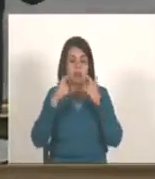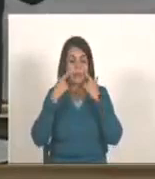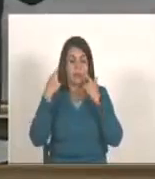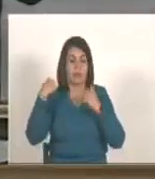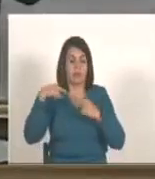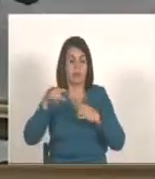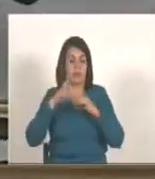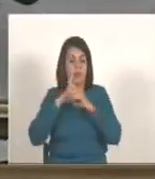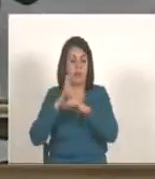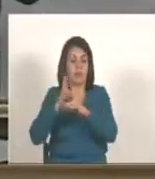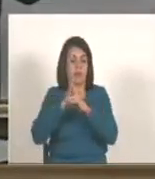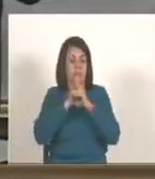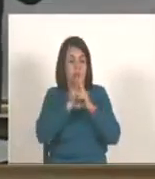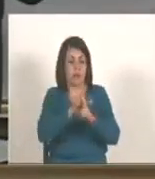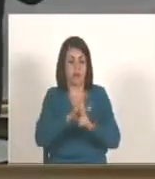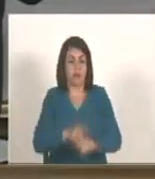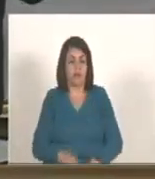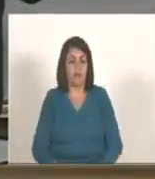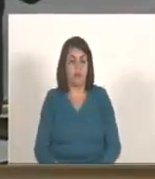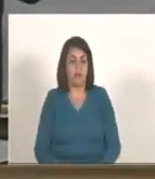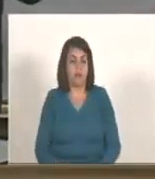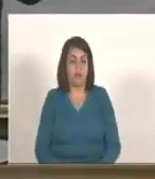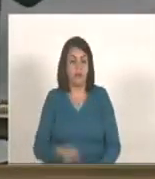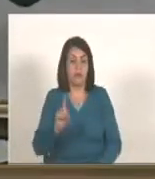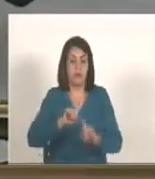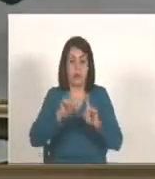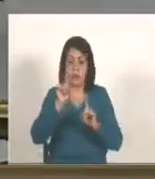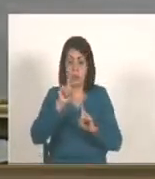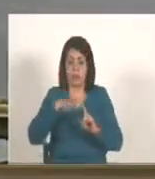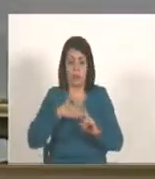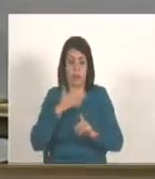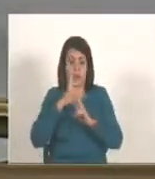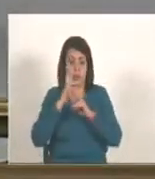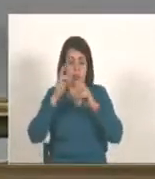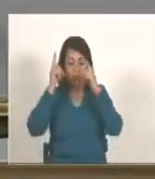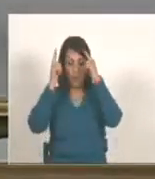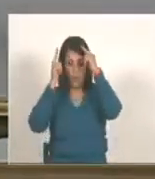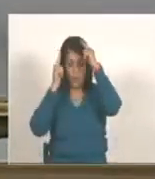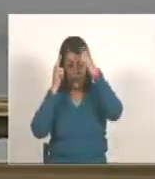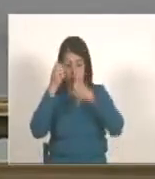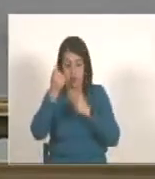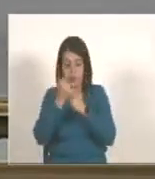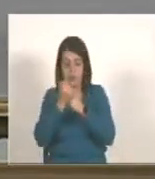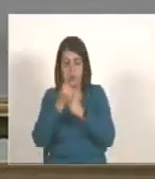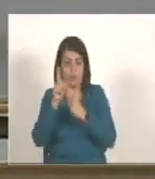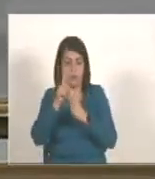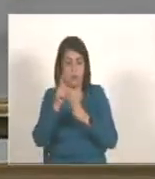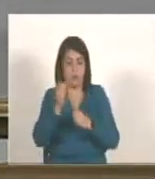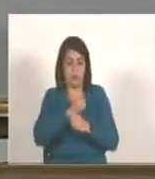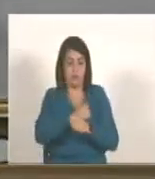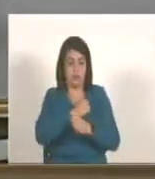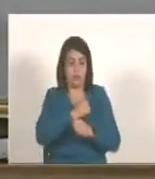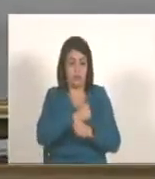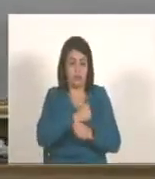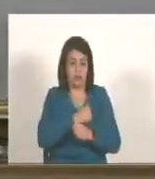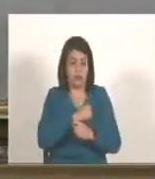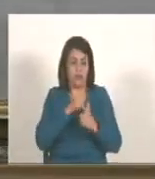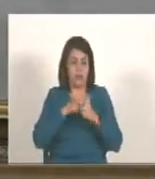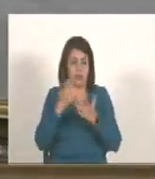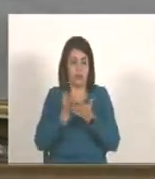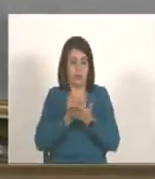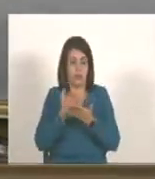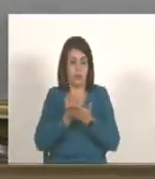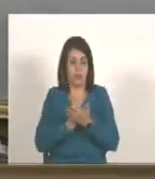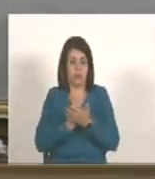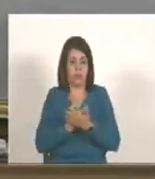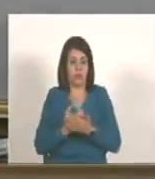tenemos que responderle, pero no responderle solo los chavistas, o los católicos, o los